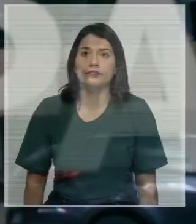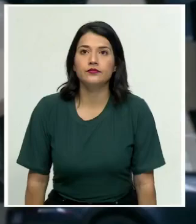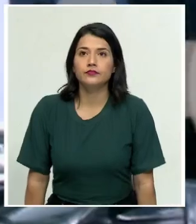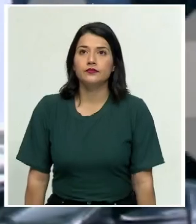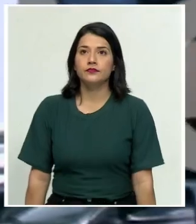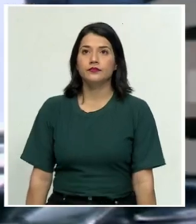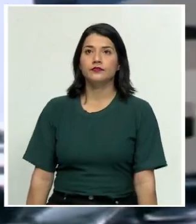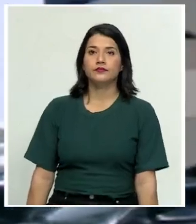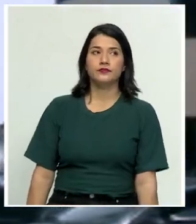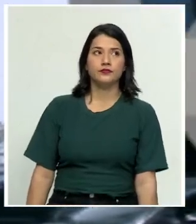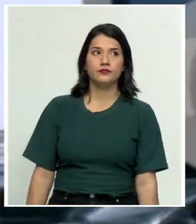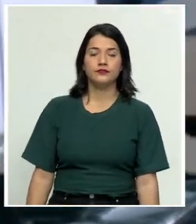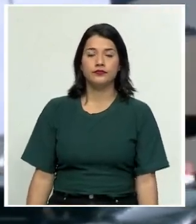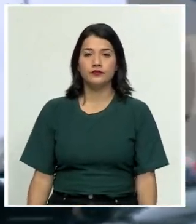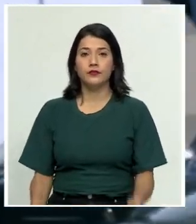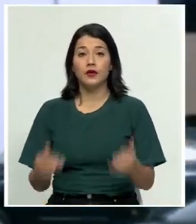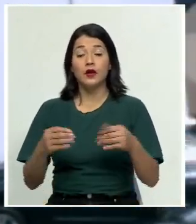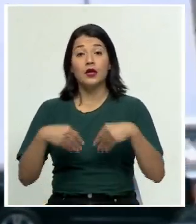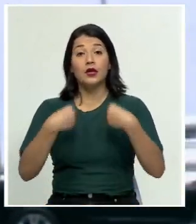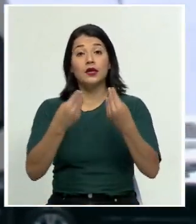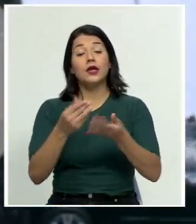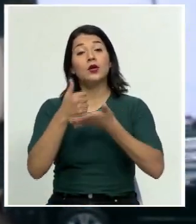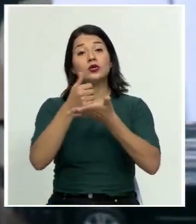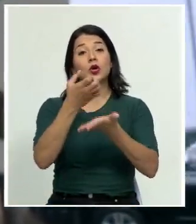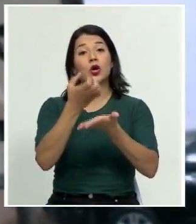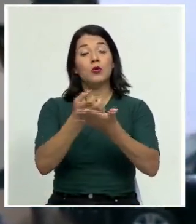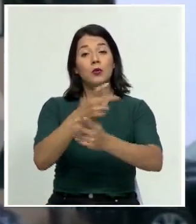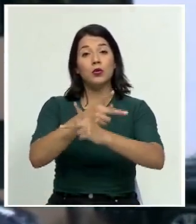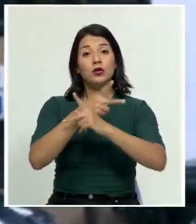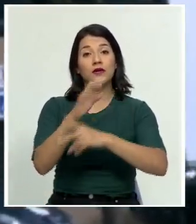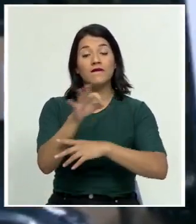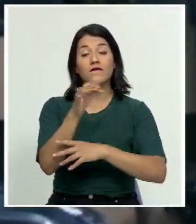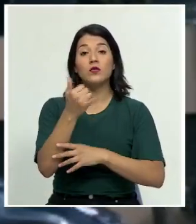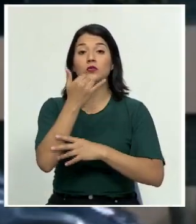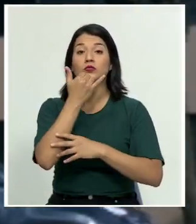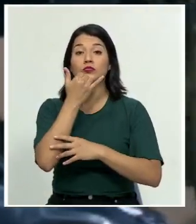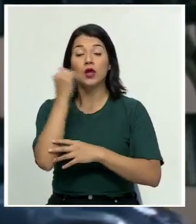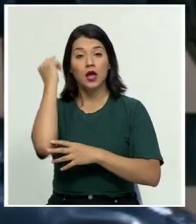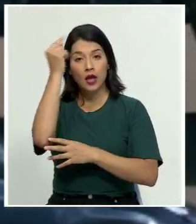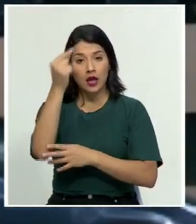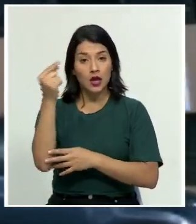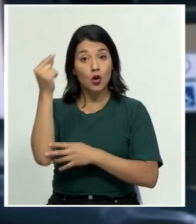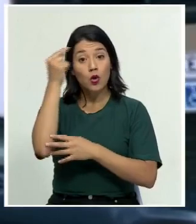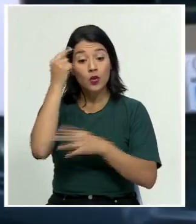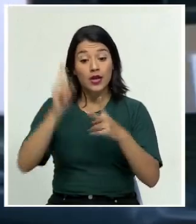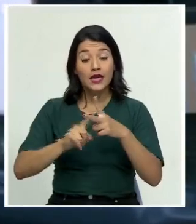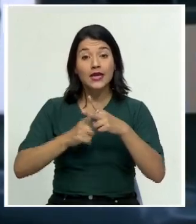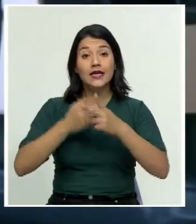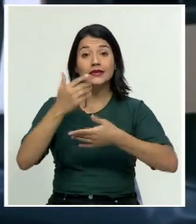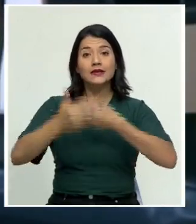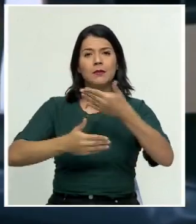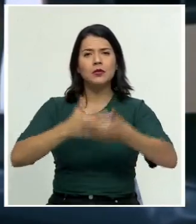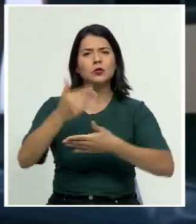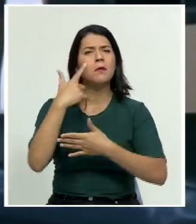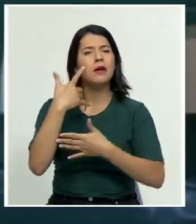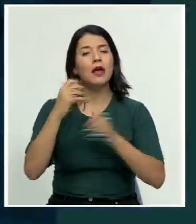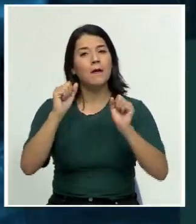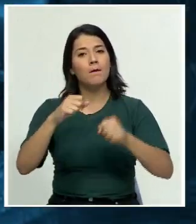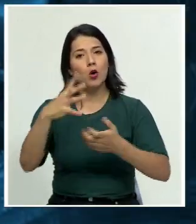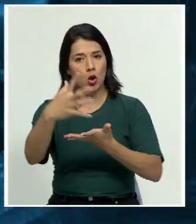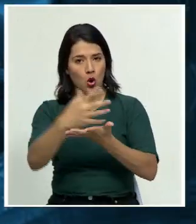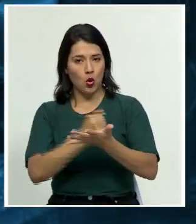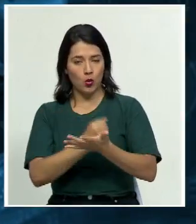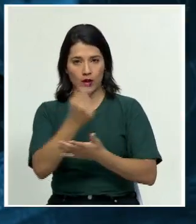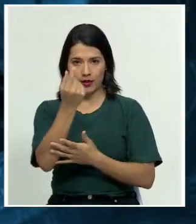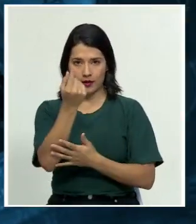Personas recibieron el bono proteger de manera errónea. El gobierno iniciará el proceso para poder cobrar dicho